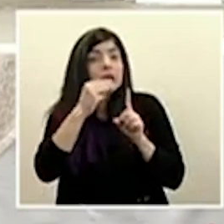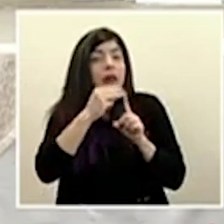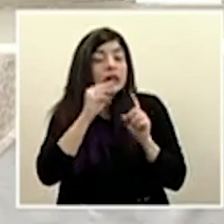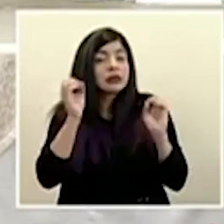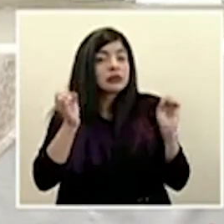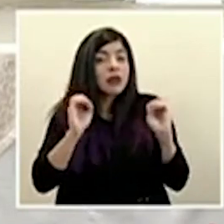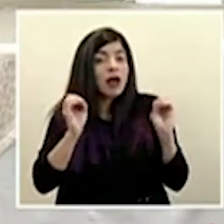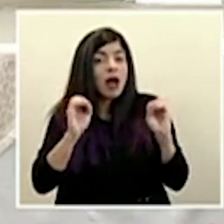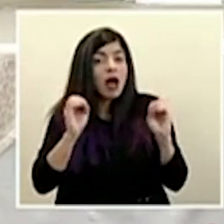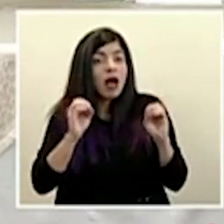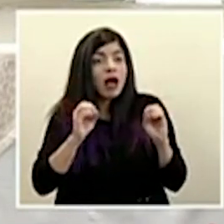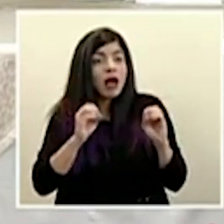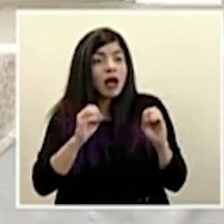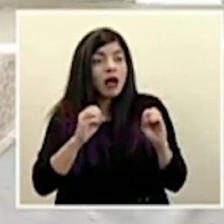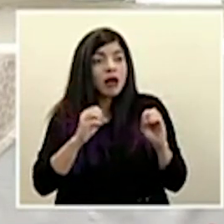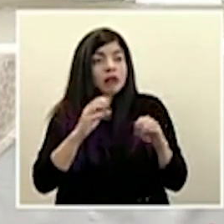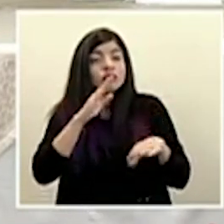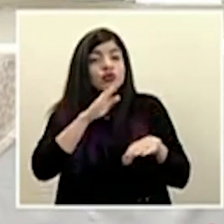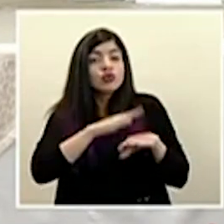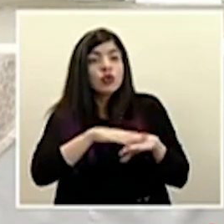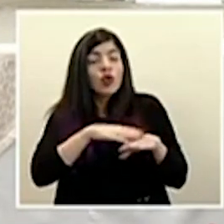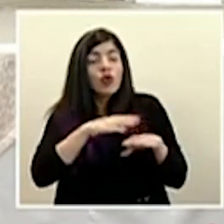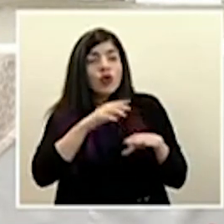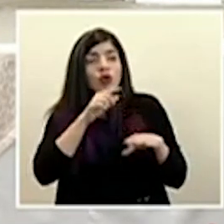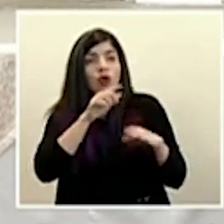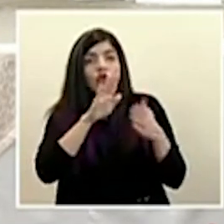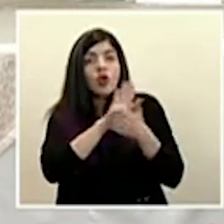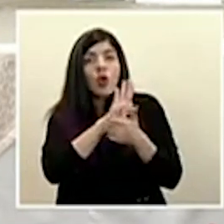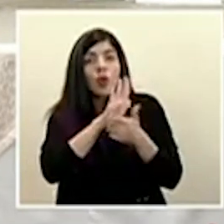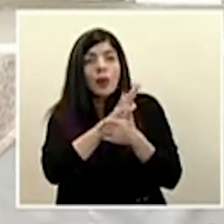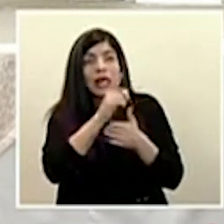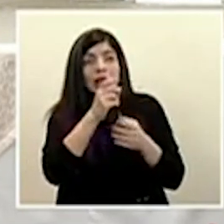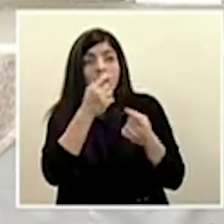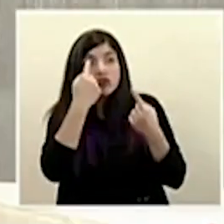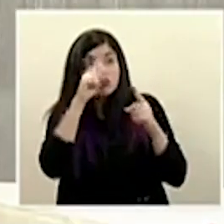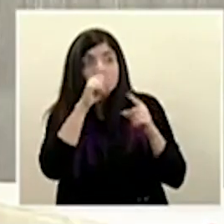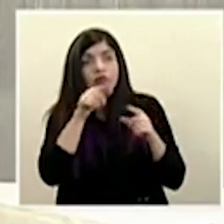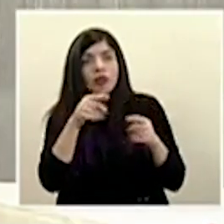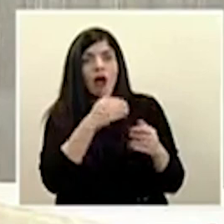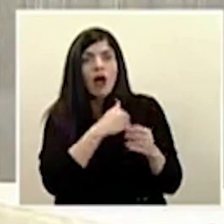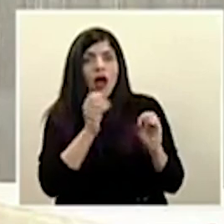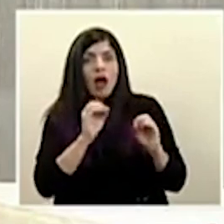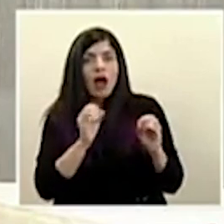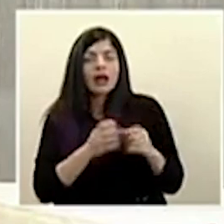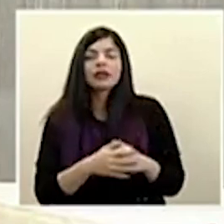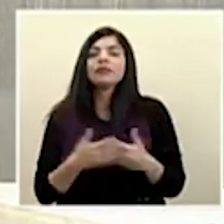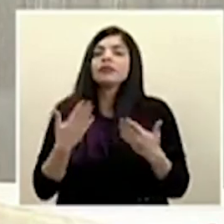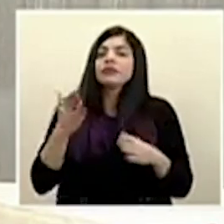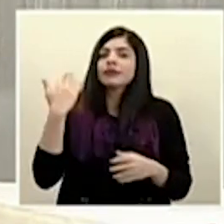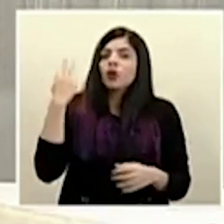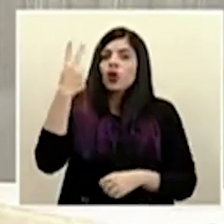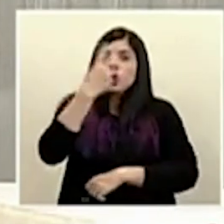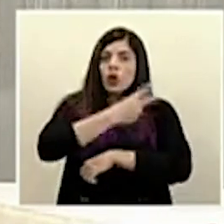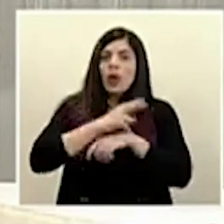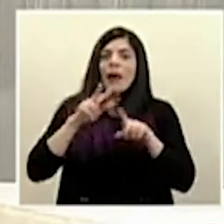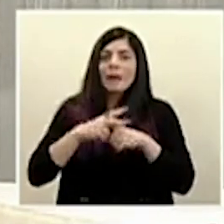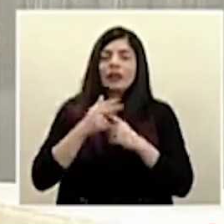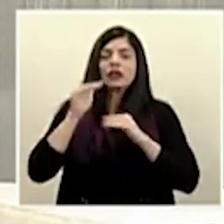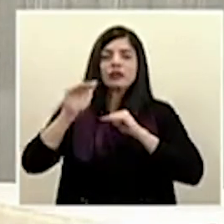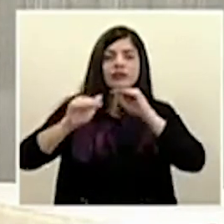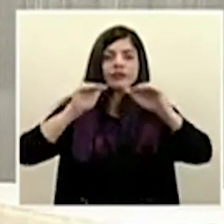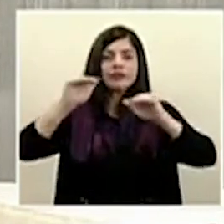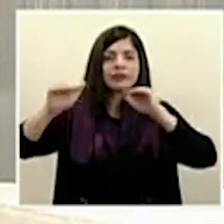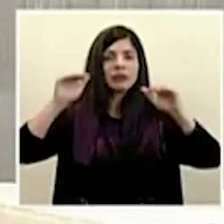de haber recibido los documentos? Sí, ya desde hace dos días empezamos las